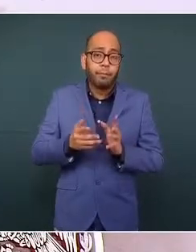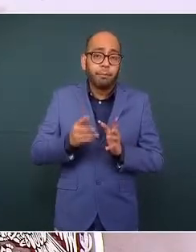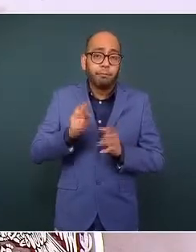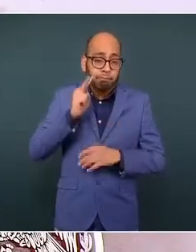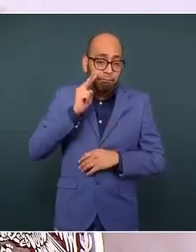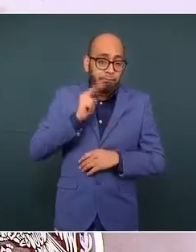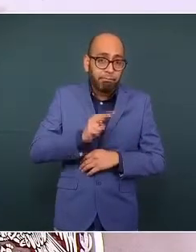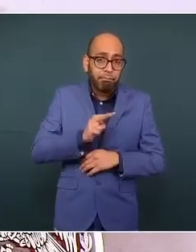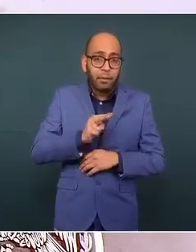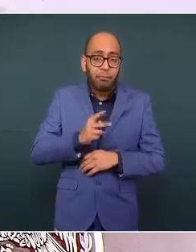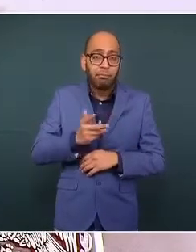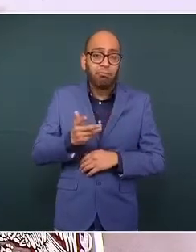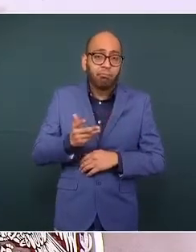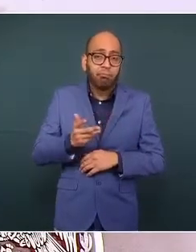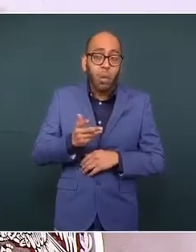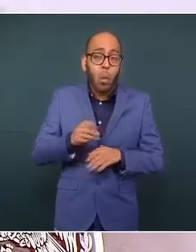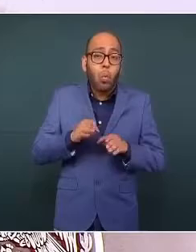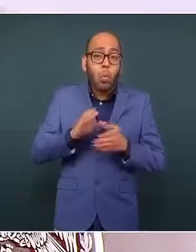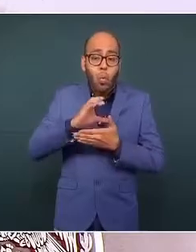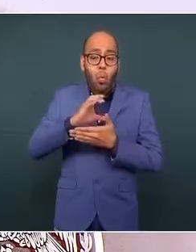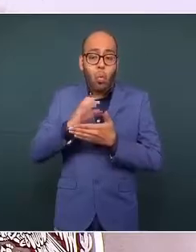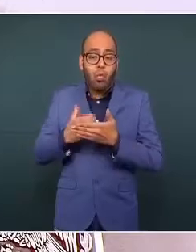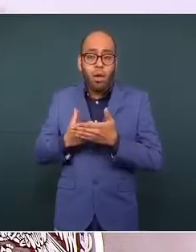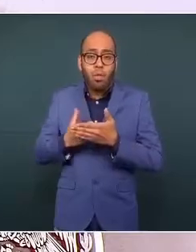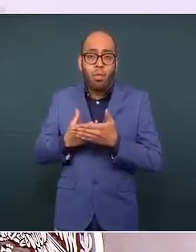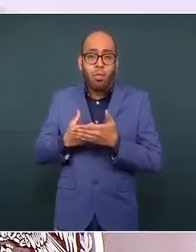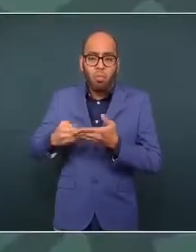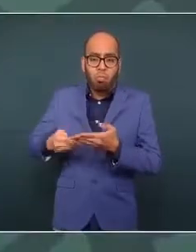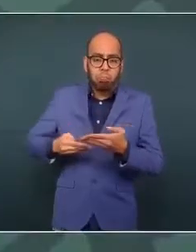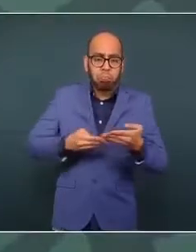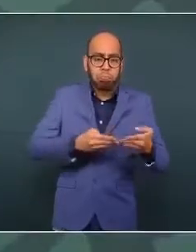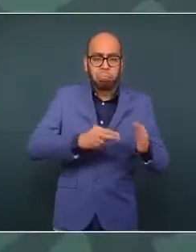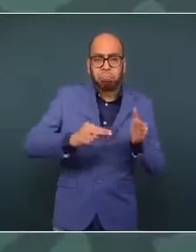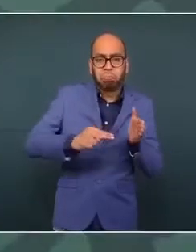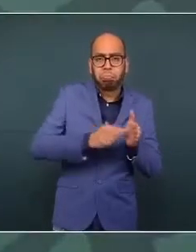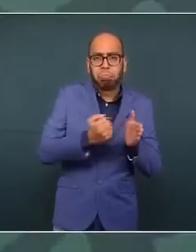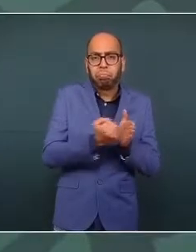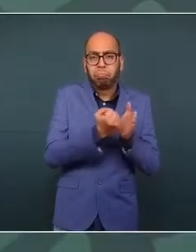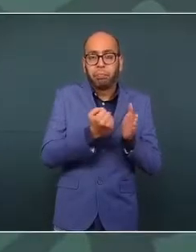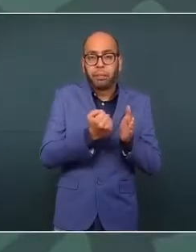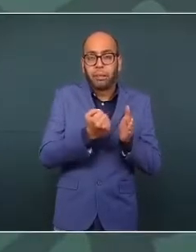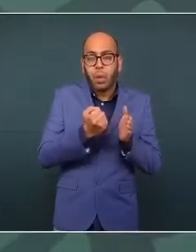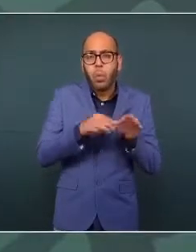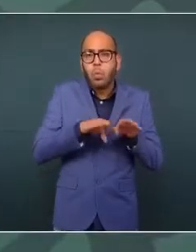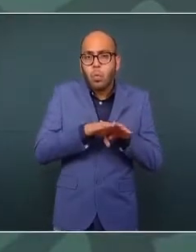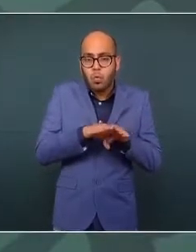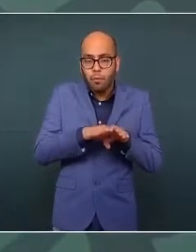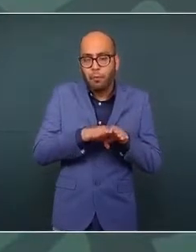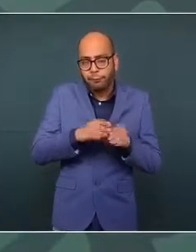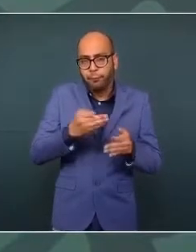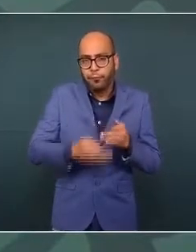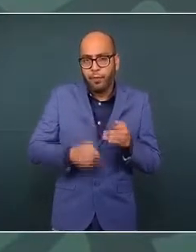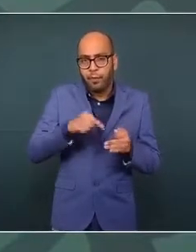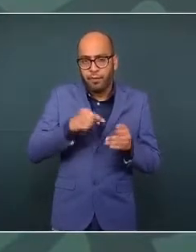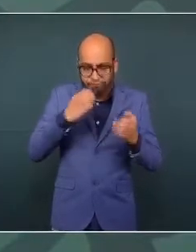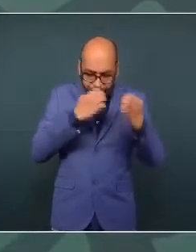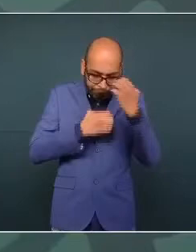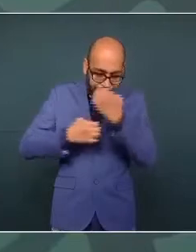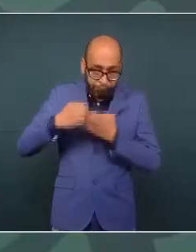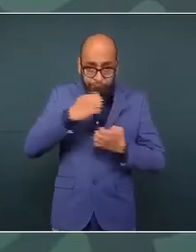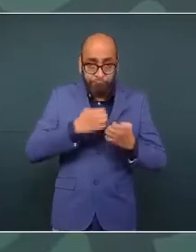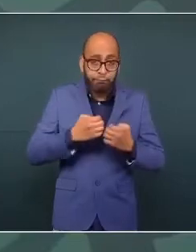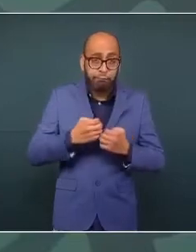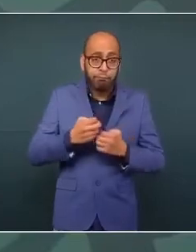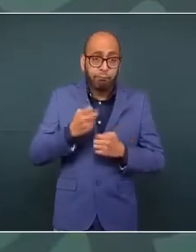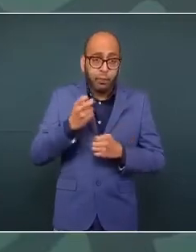en qué condiciones se entregarían estos contratos y las concesiones. Eso es lo que podría